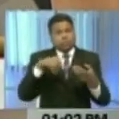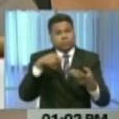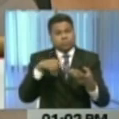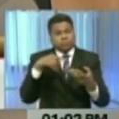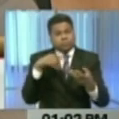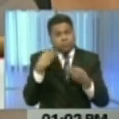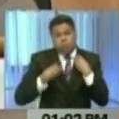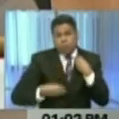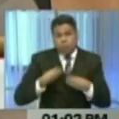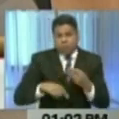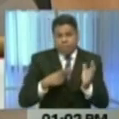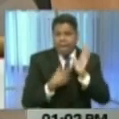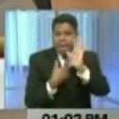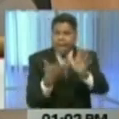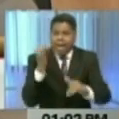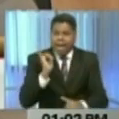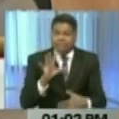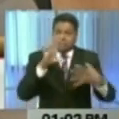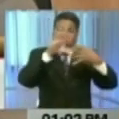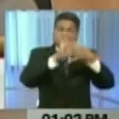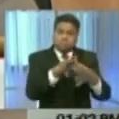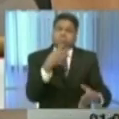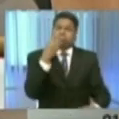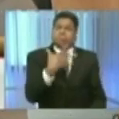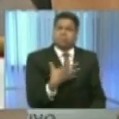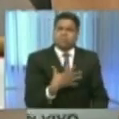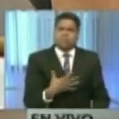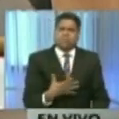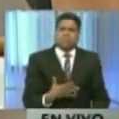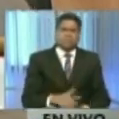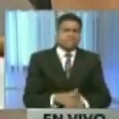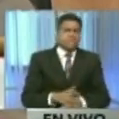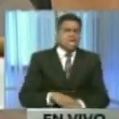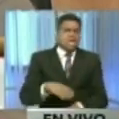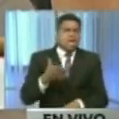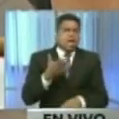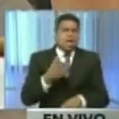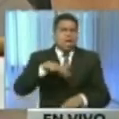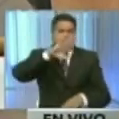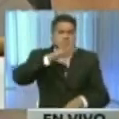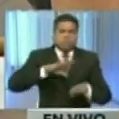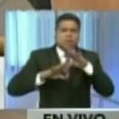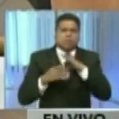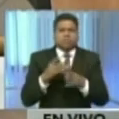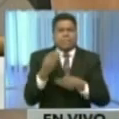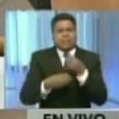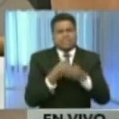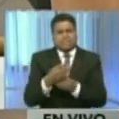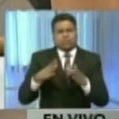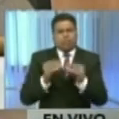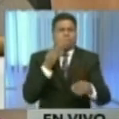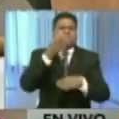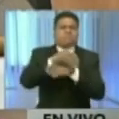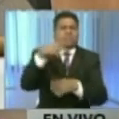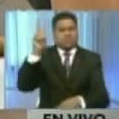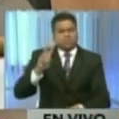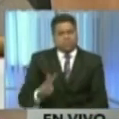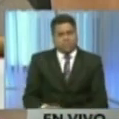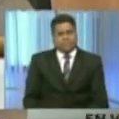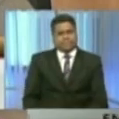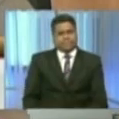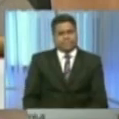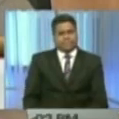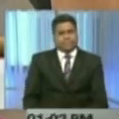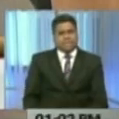coyunturales que han servido de pretexto justamente para justificar la intervención. Y han sido